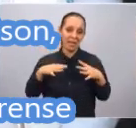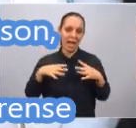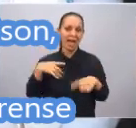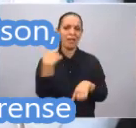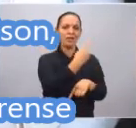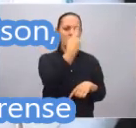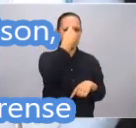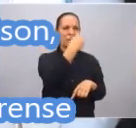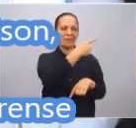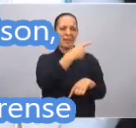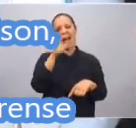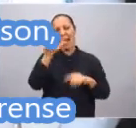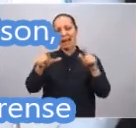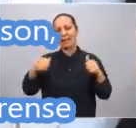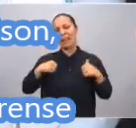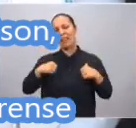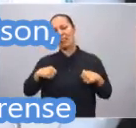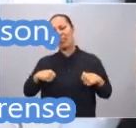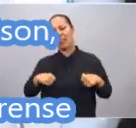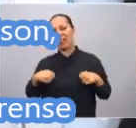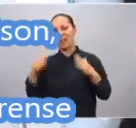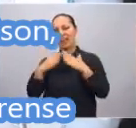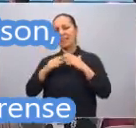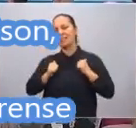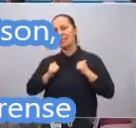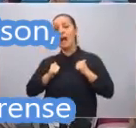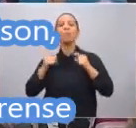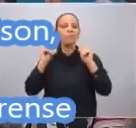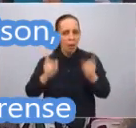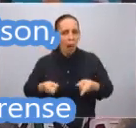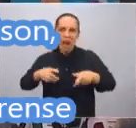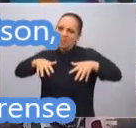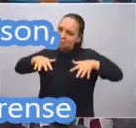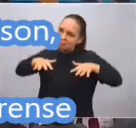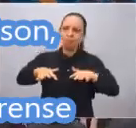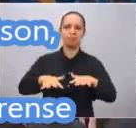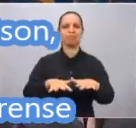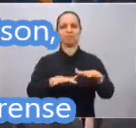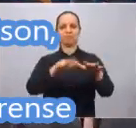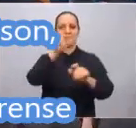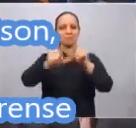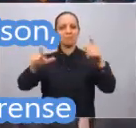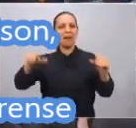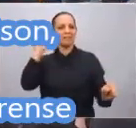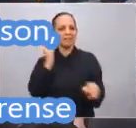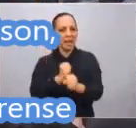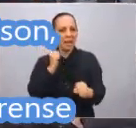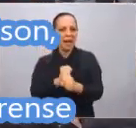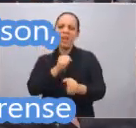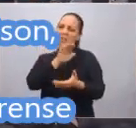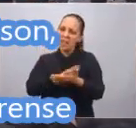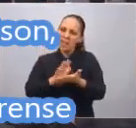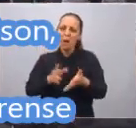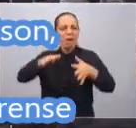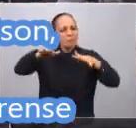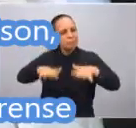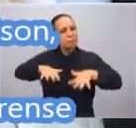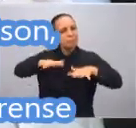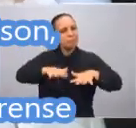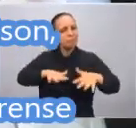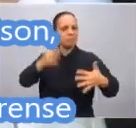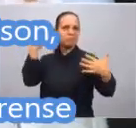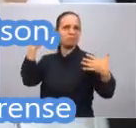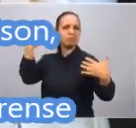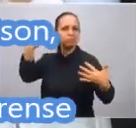se va a quedar en la casa. Y ahí salieron los trabajadores y trabajadoras de nuevo a manifestarse. Y